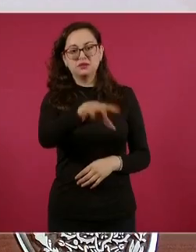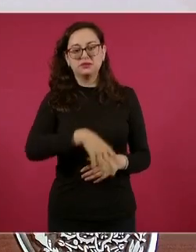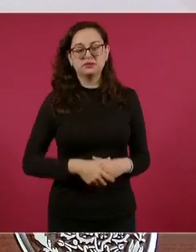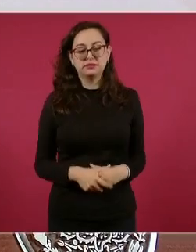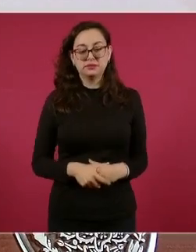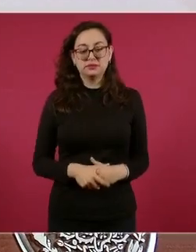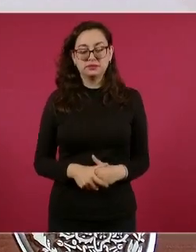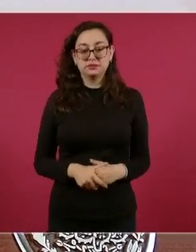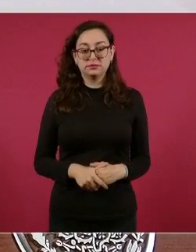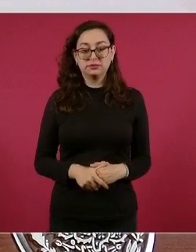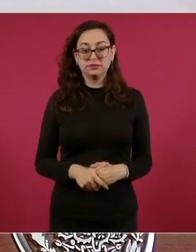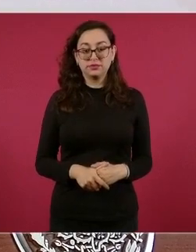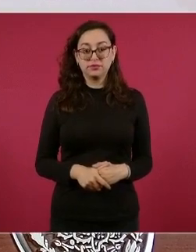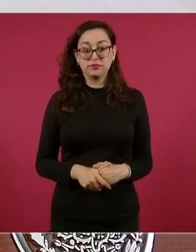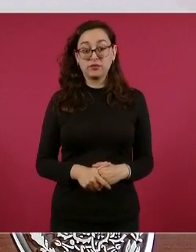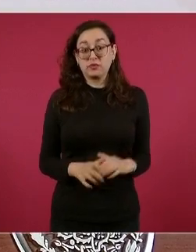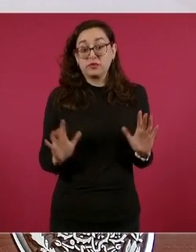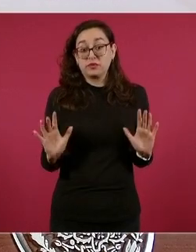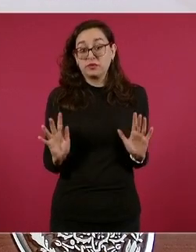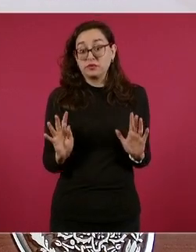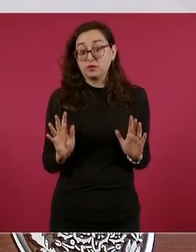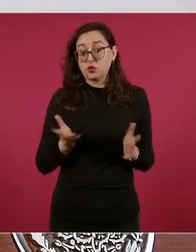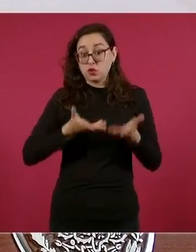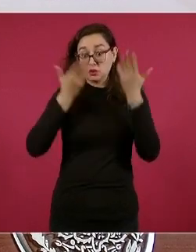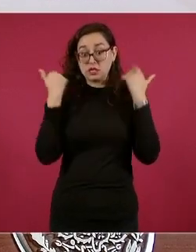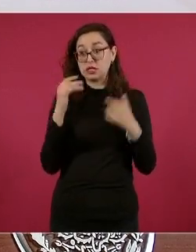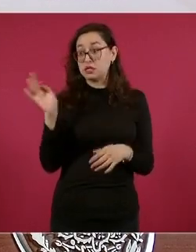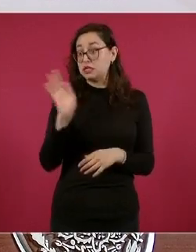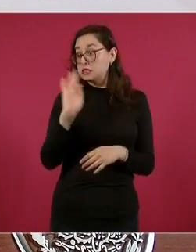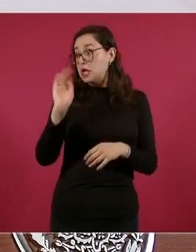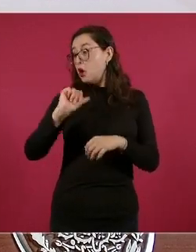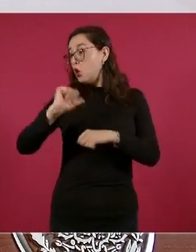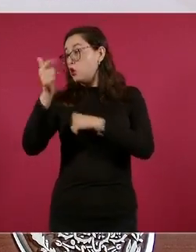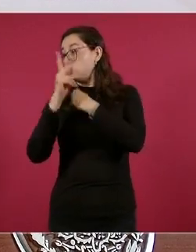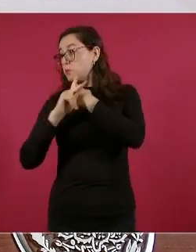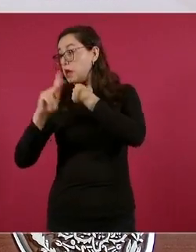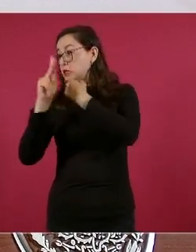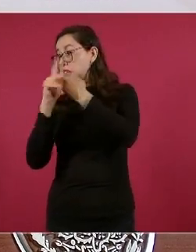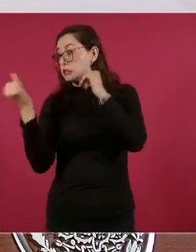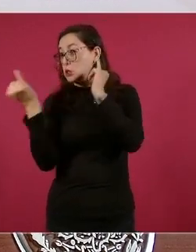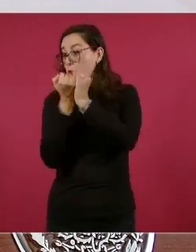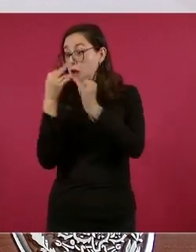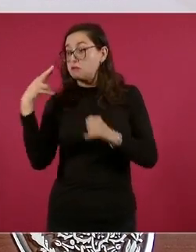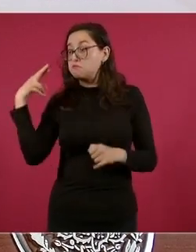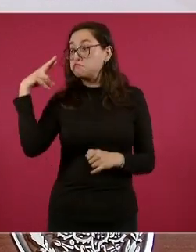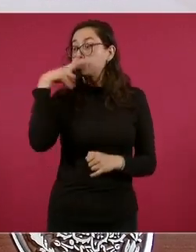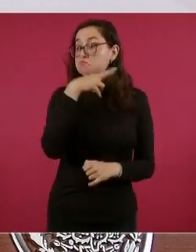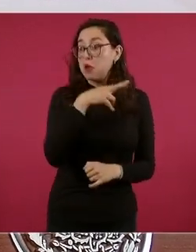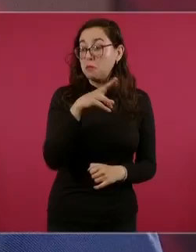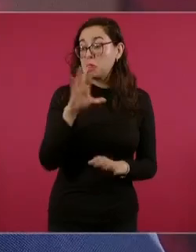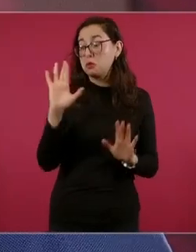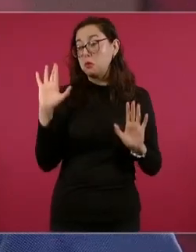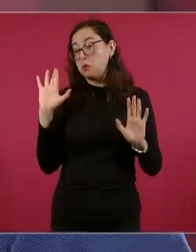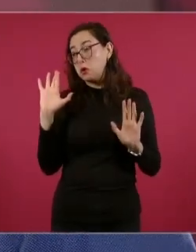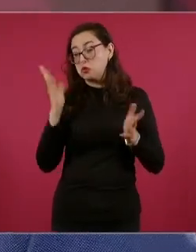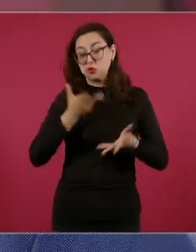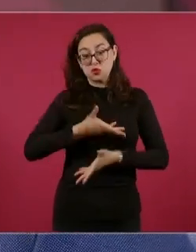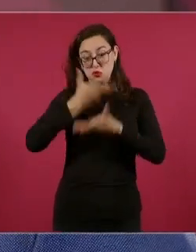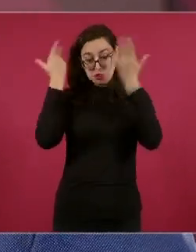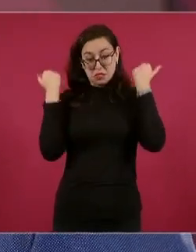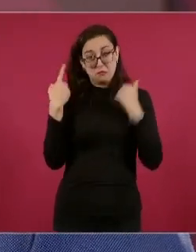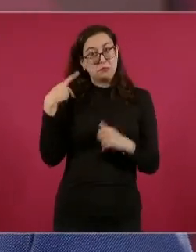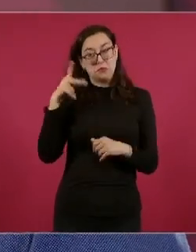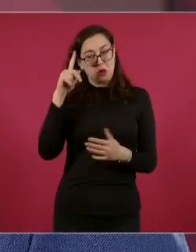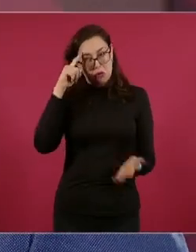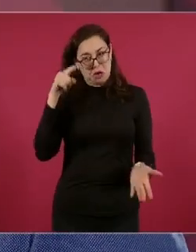A lo mejor me equivoco, y si hubo algún presidente, algún primer ministro,